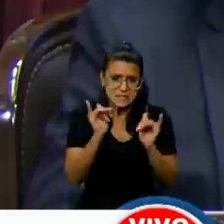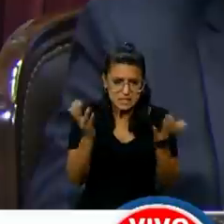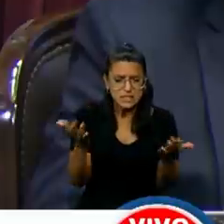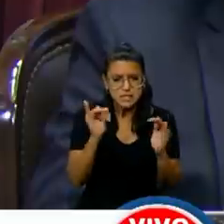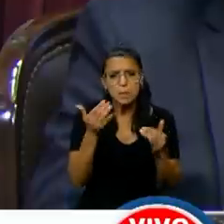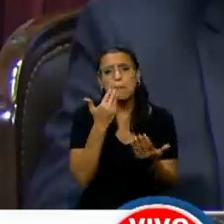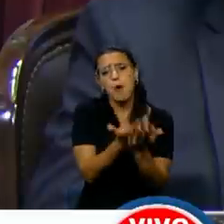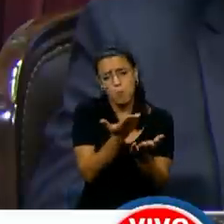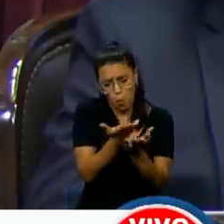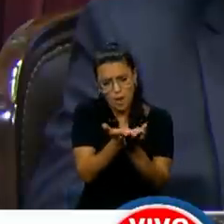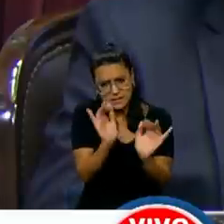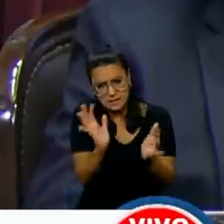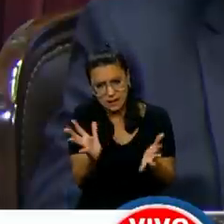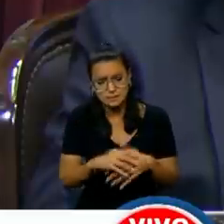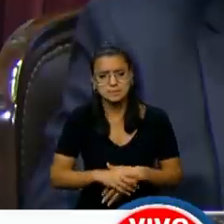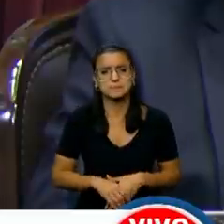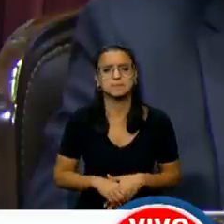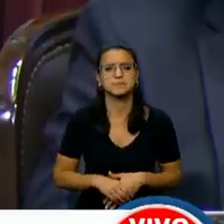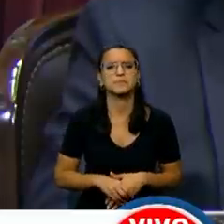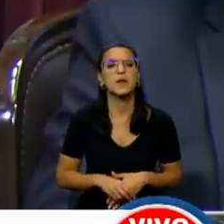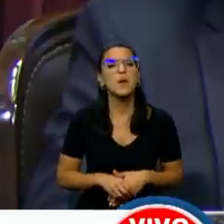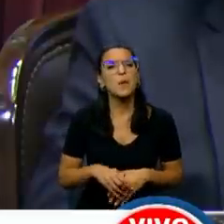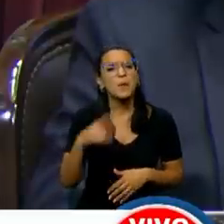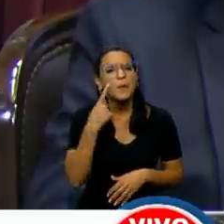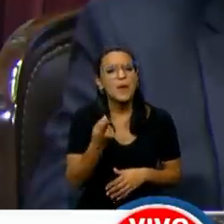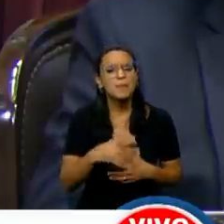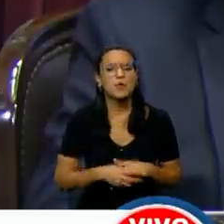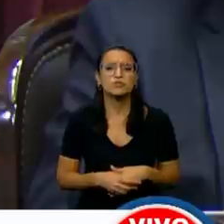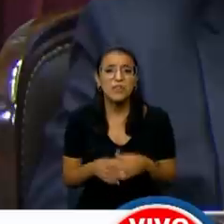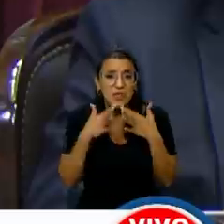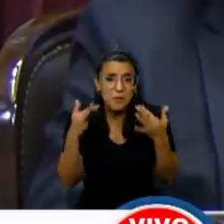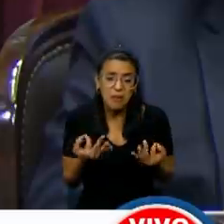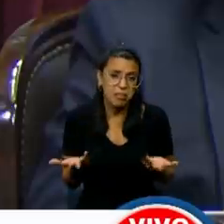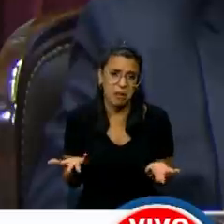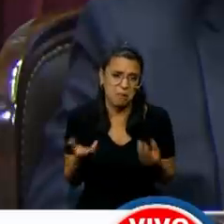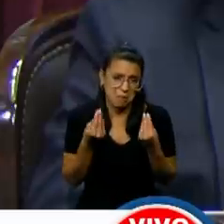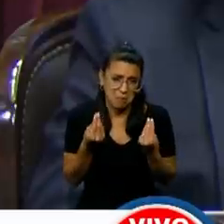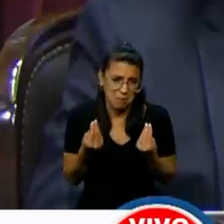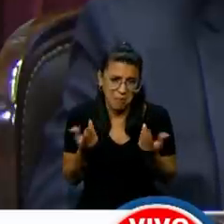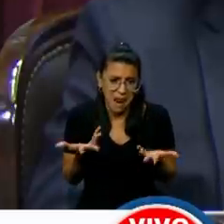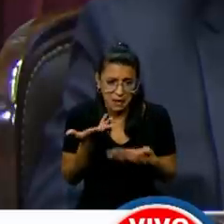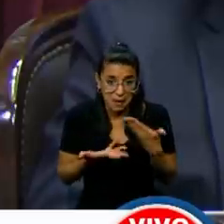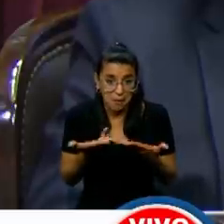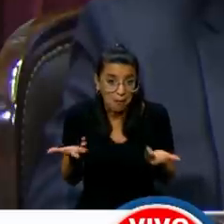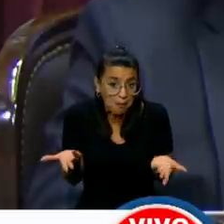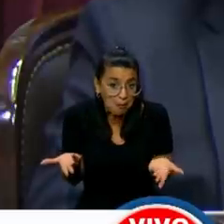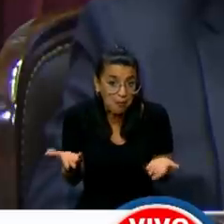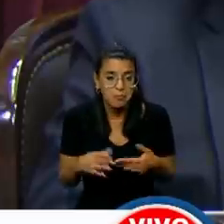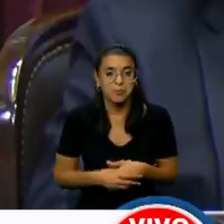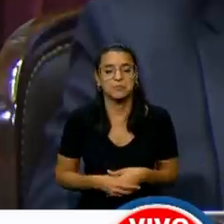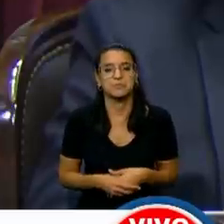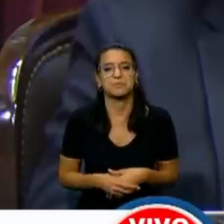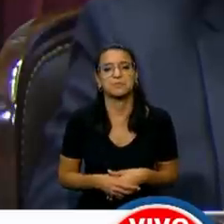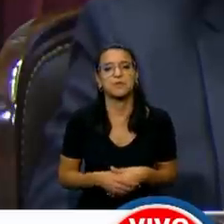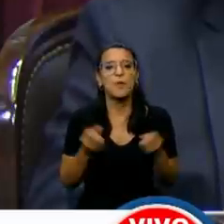esta propuesta vemos que realmente no tienen ningún sentido porque